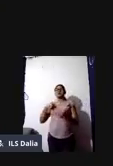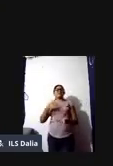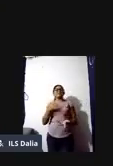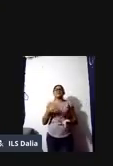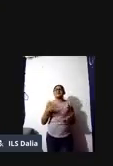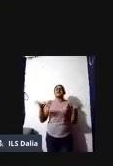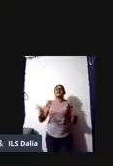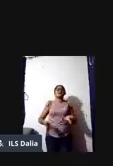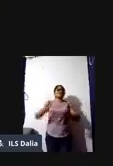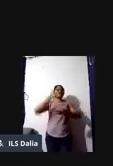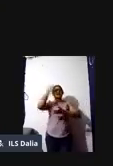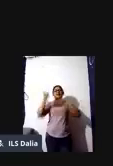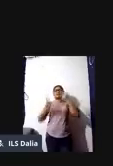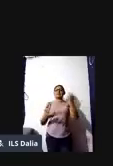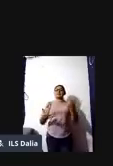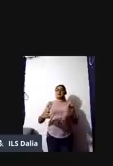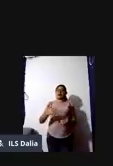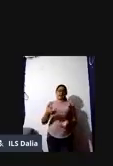Intensamente,